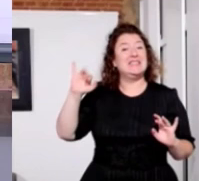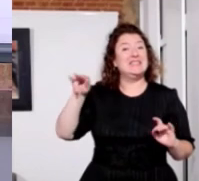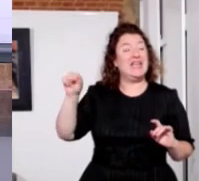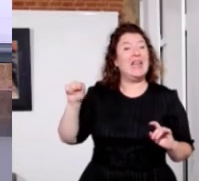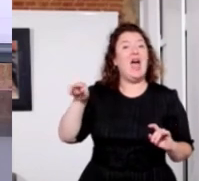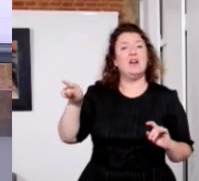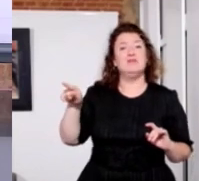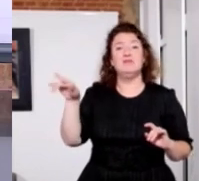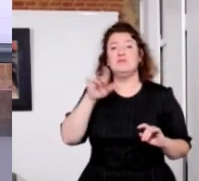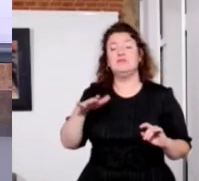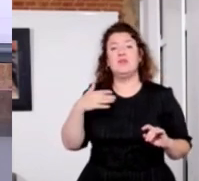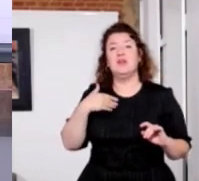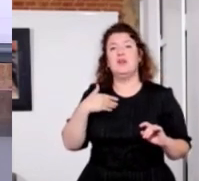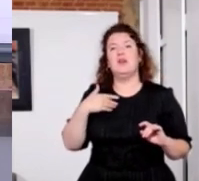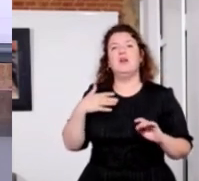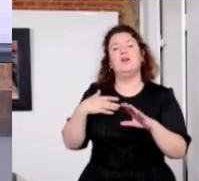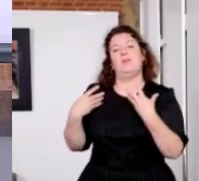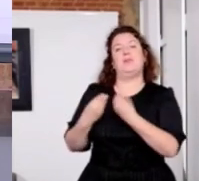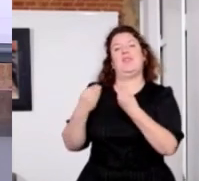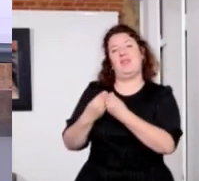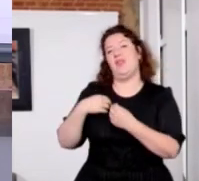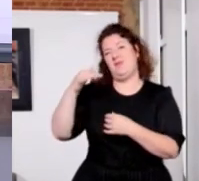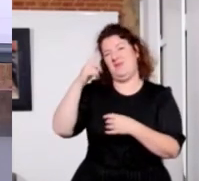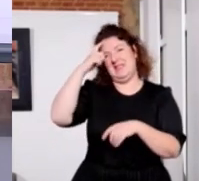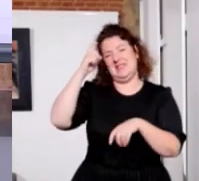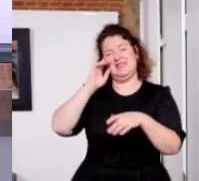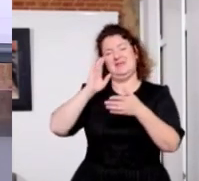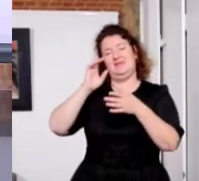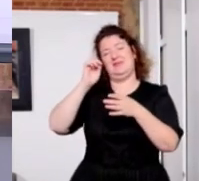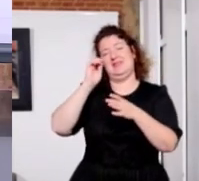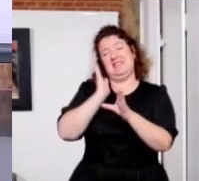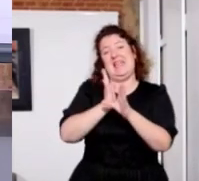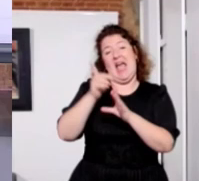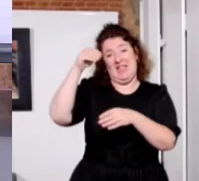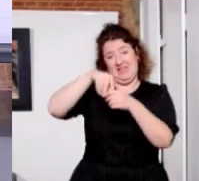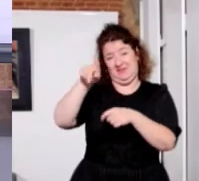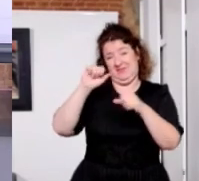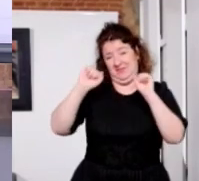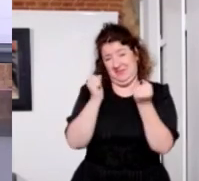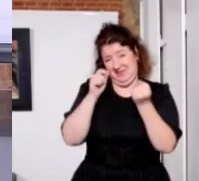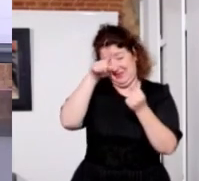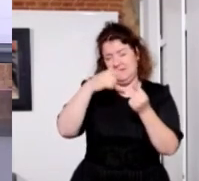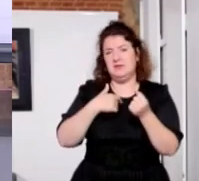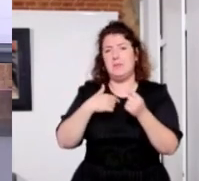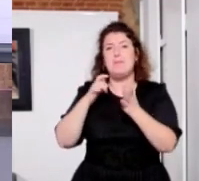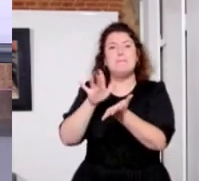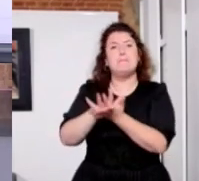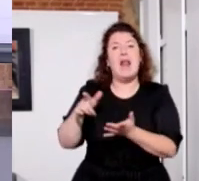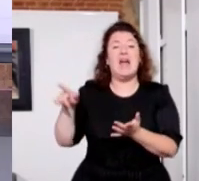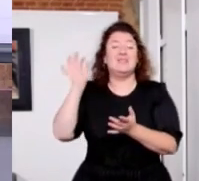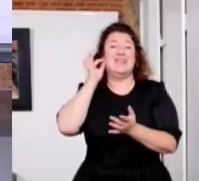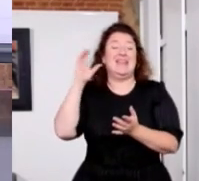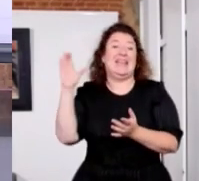se aburrió al tercer domingo, empezamos en el psiquiátrico allí en Málaga, y yo seguí. No,